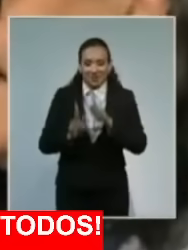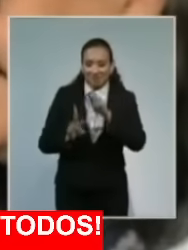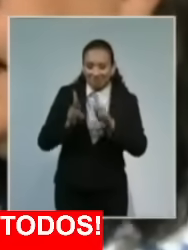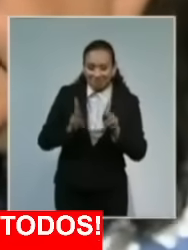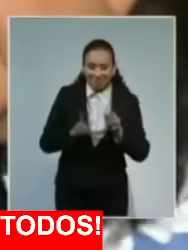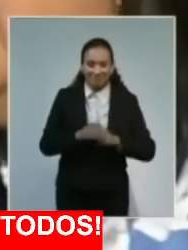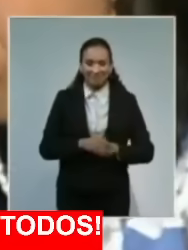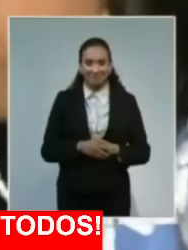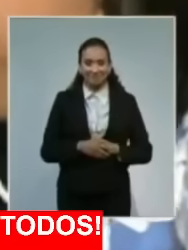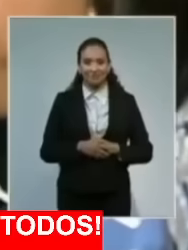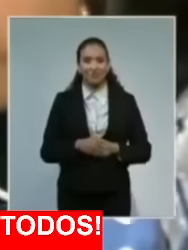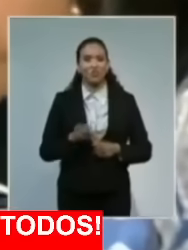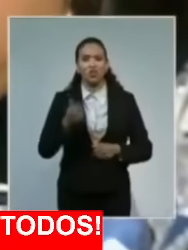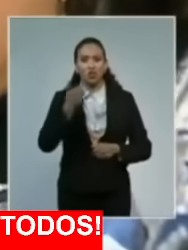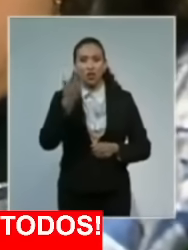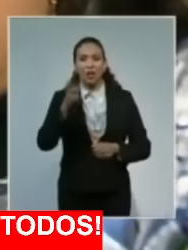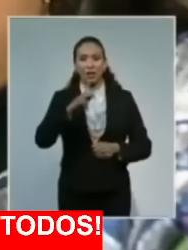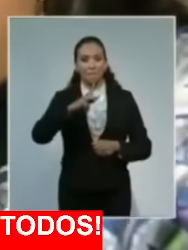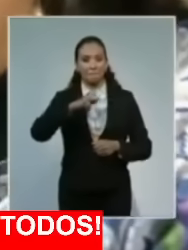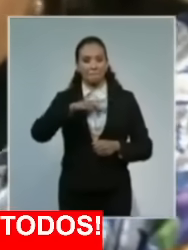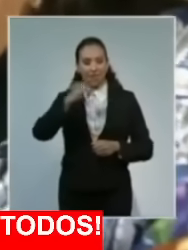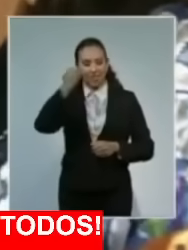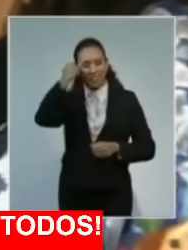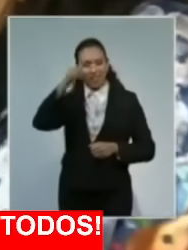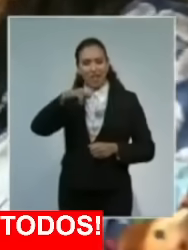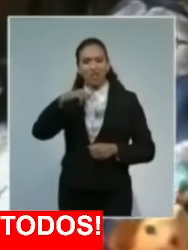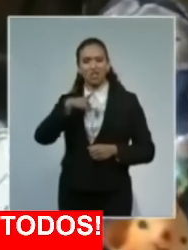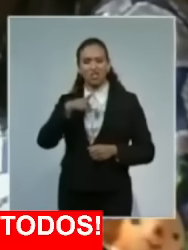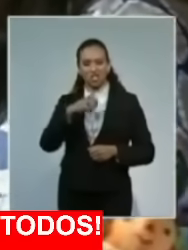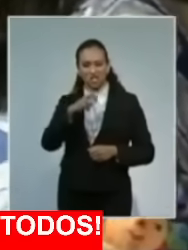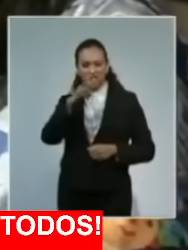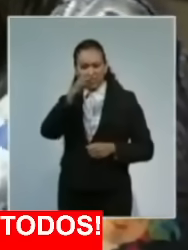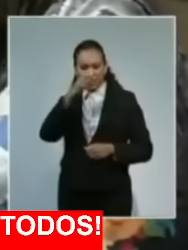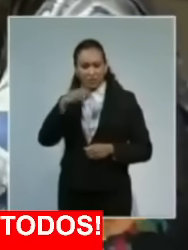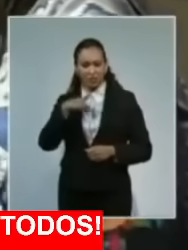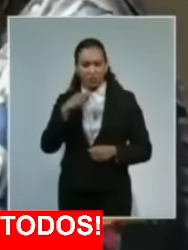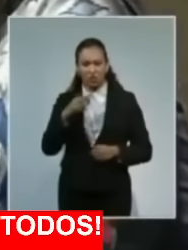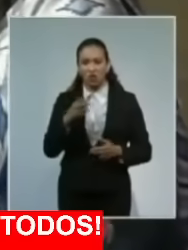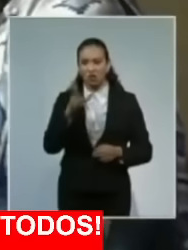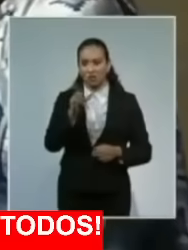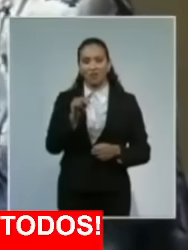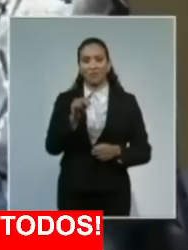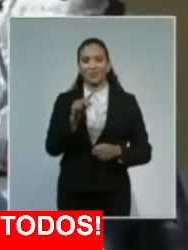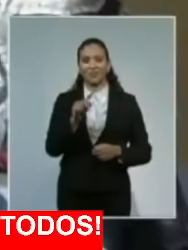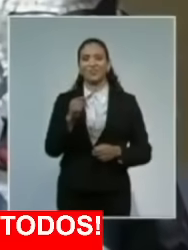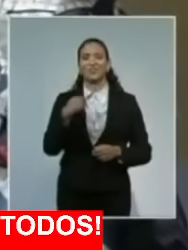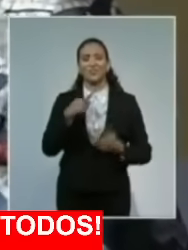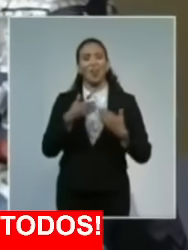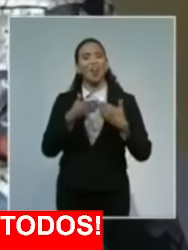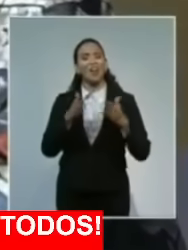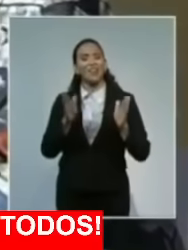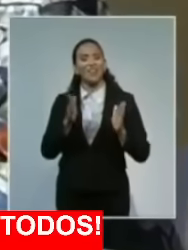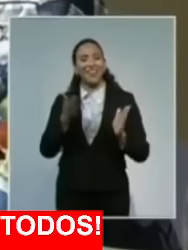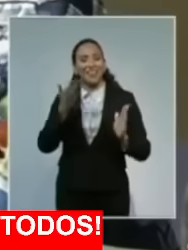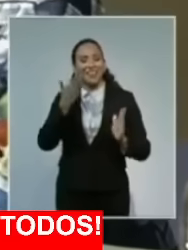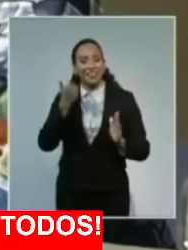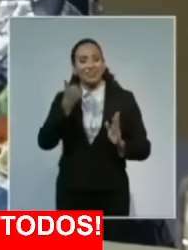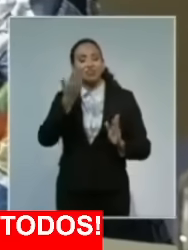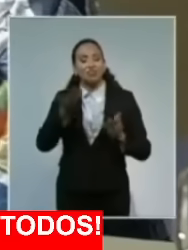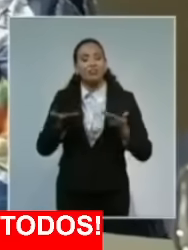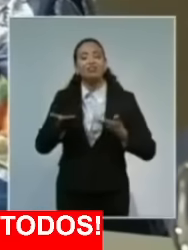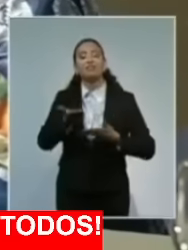que no será la vanidad ni la terquedad con lo que se pudieran topar sino que